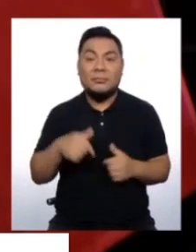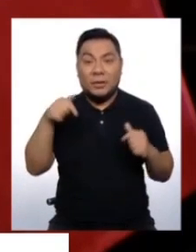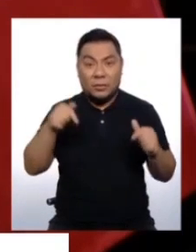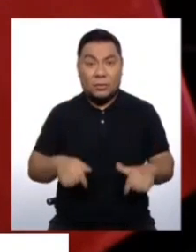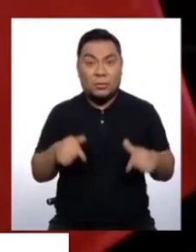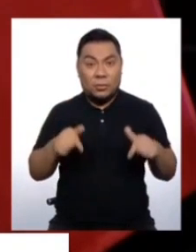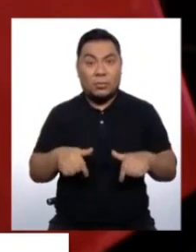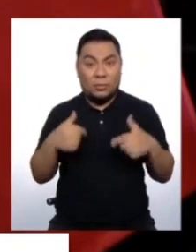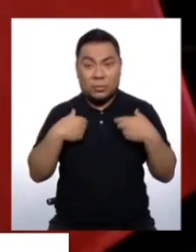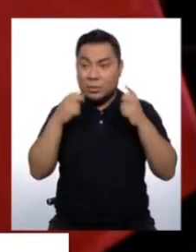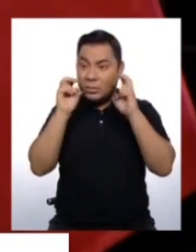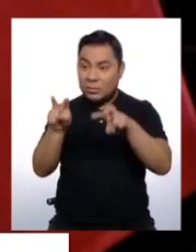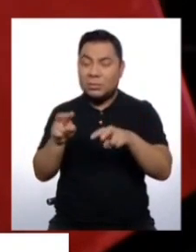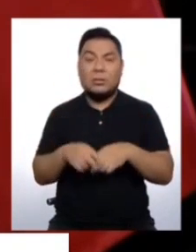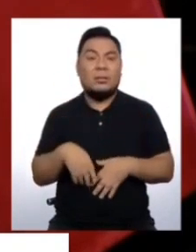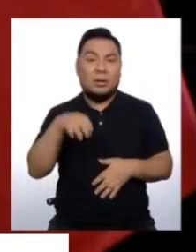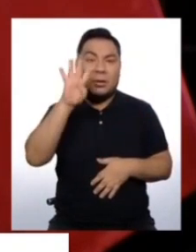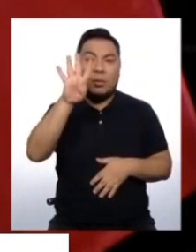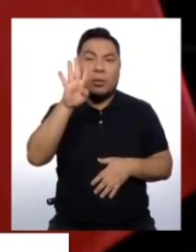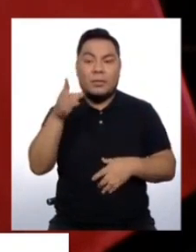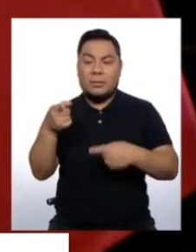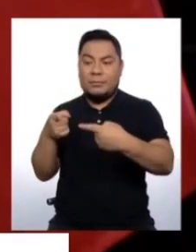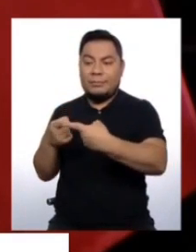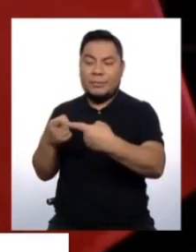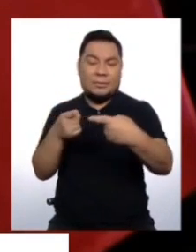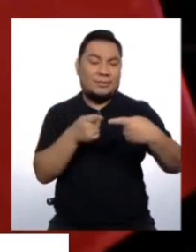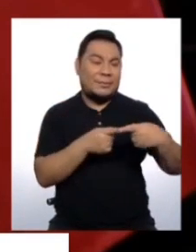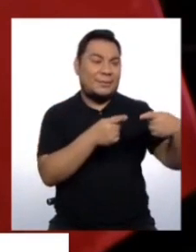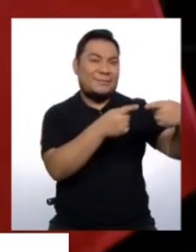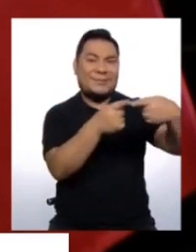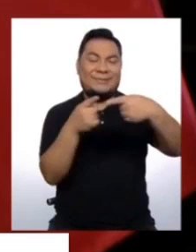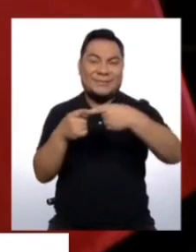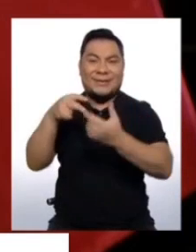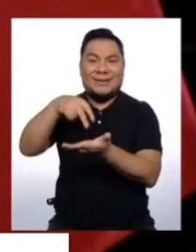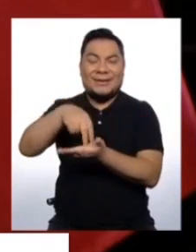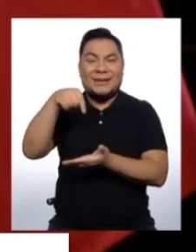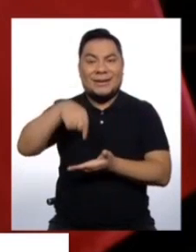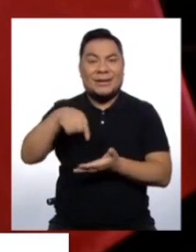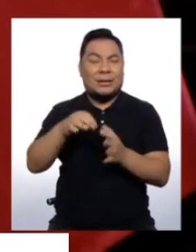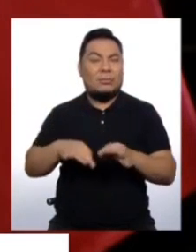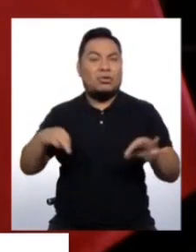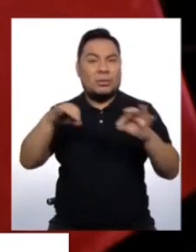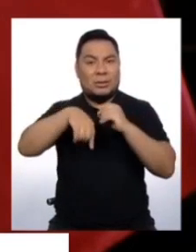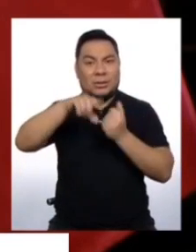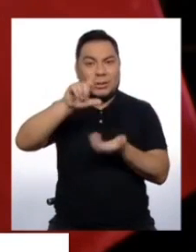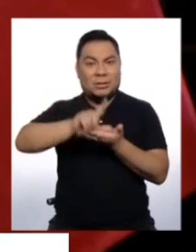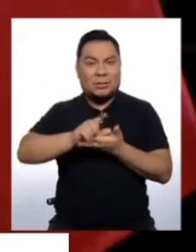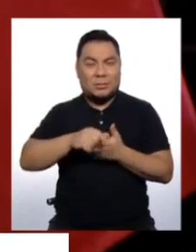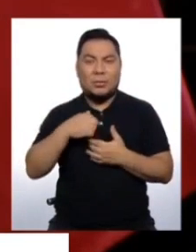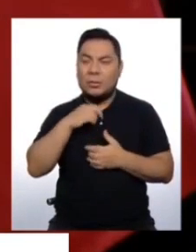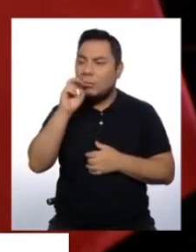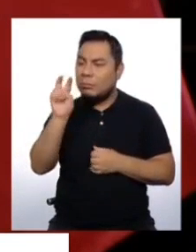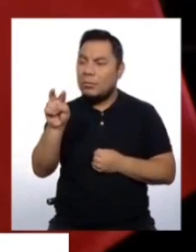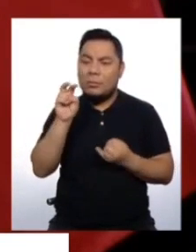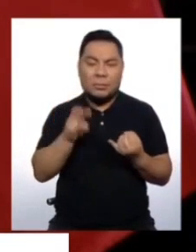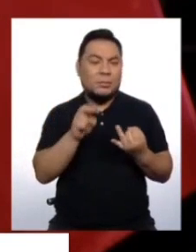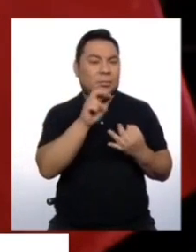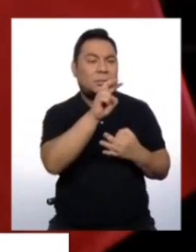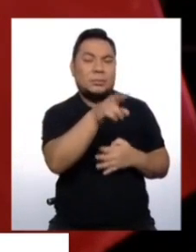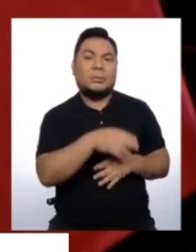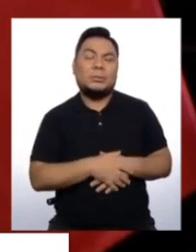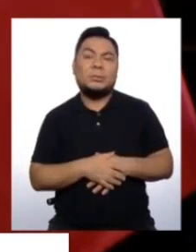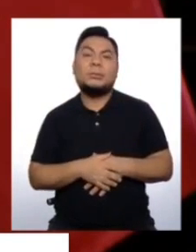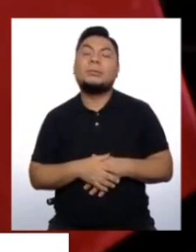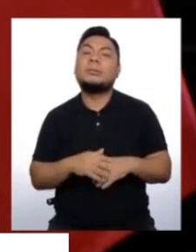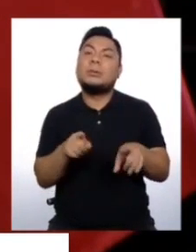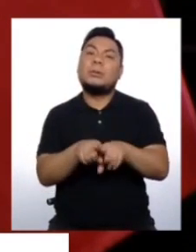una evaluación en 4 paraderos importantes aquí en la ciudad de Lima. Invito también a